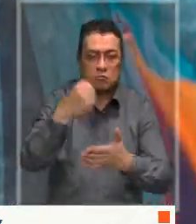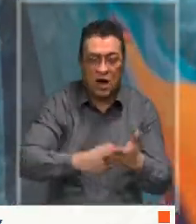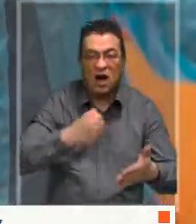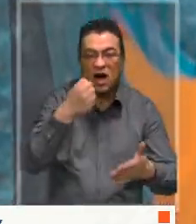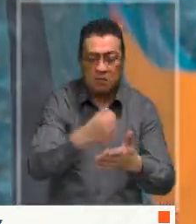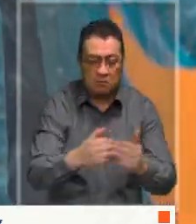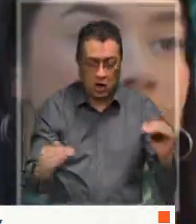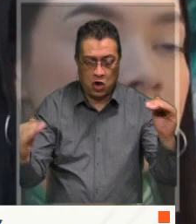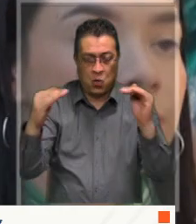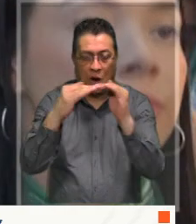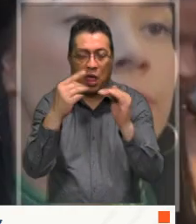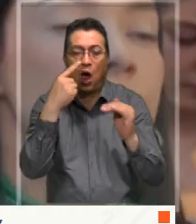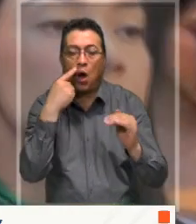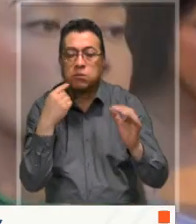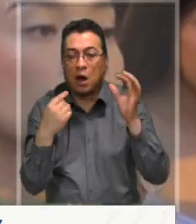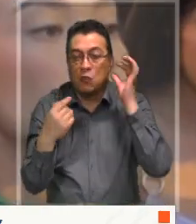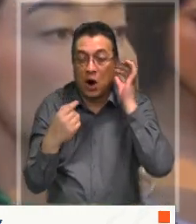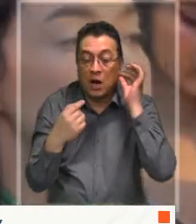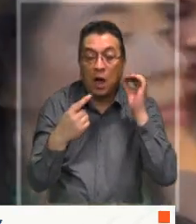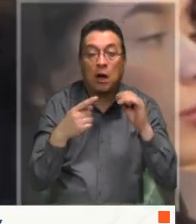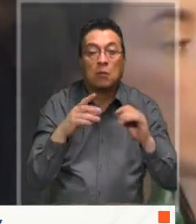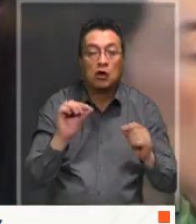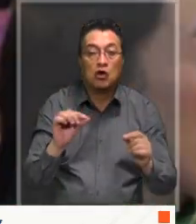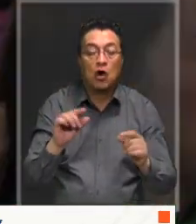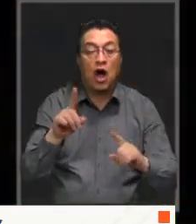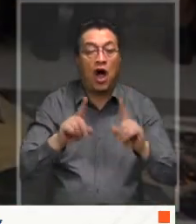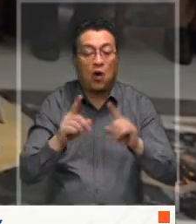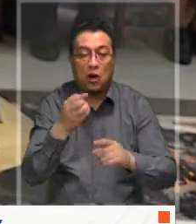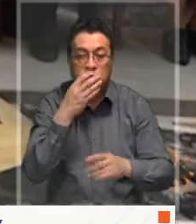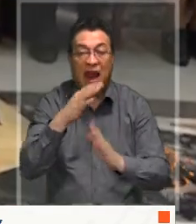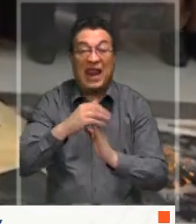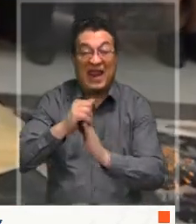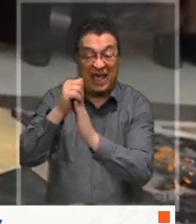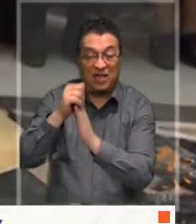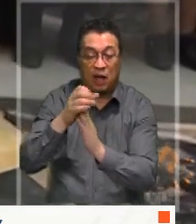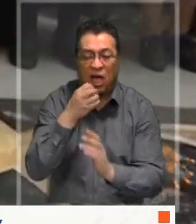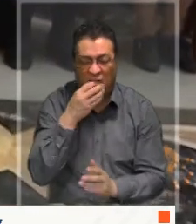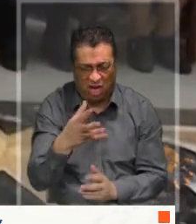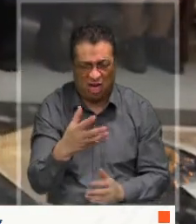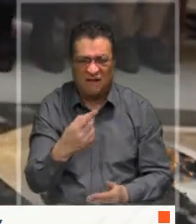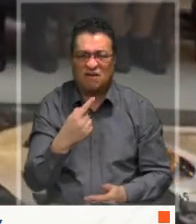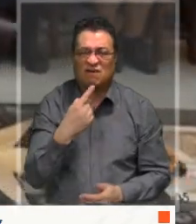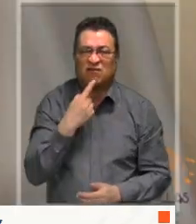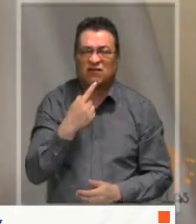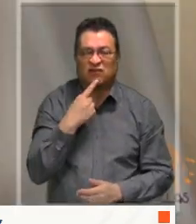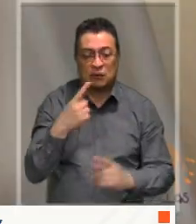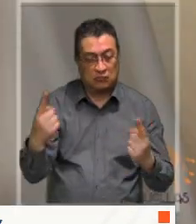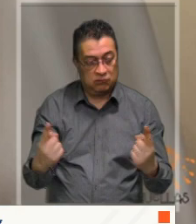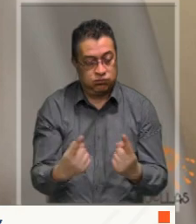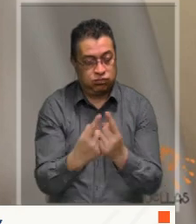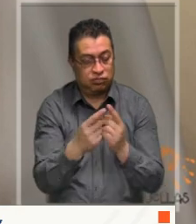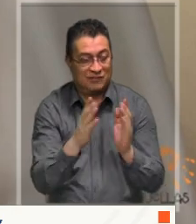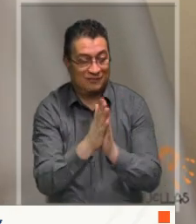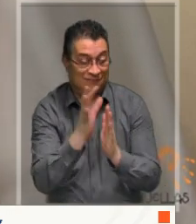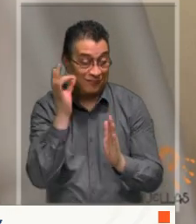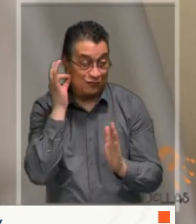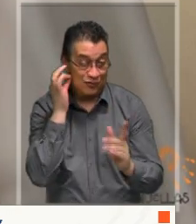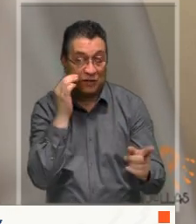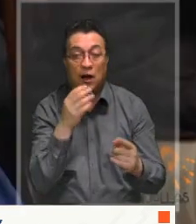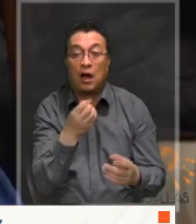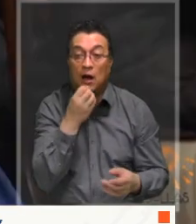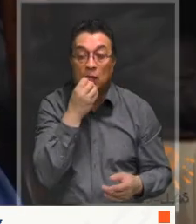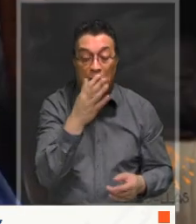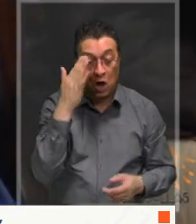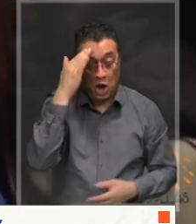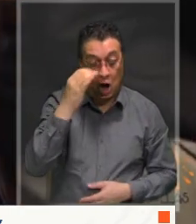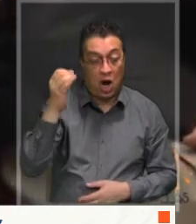la equidad de género pero poco ayuda en declaraciones de líderes como el Papa Francisco que en un encuentro con religiosas entregó su particular